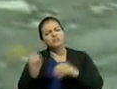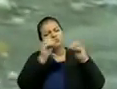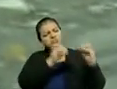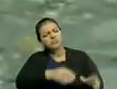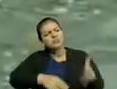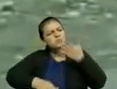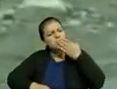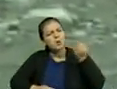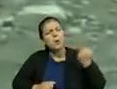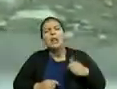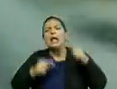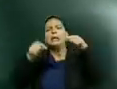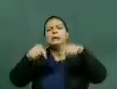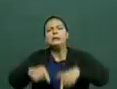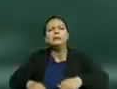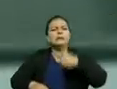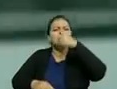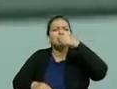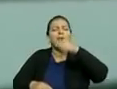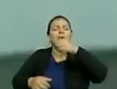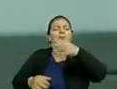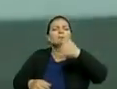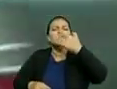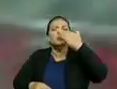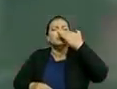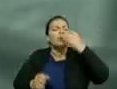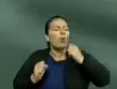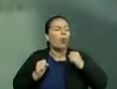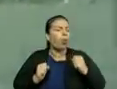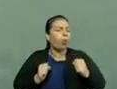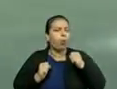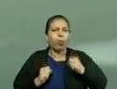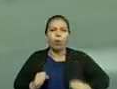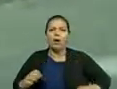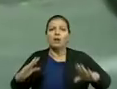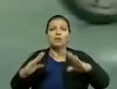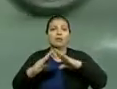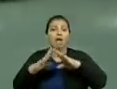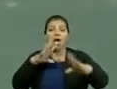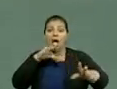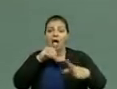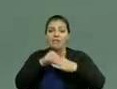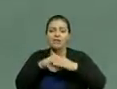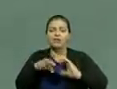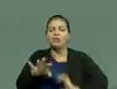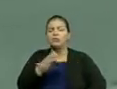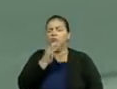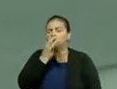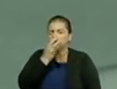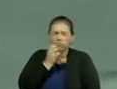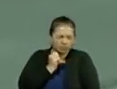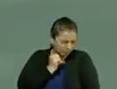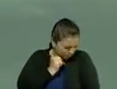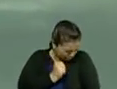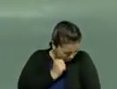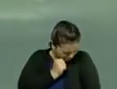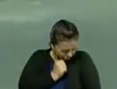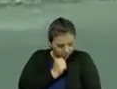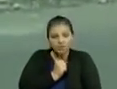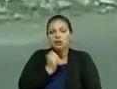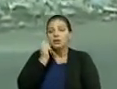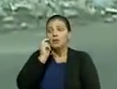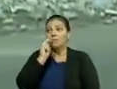Esmeralda Chiquito la señora está regalando la casa porque no puede vivir. No se puede vivir. Esa agua que ustedes